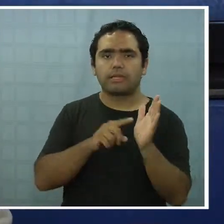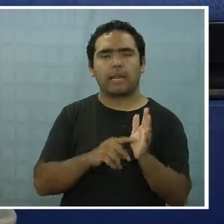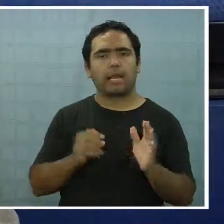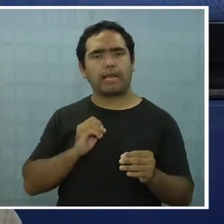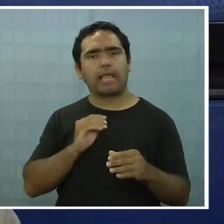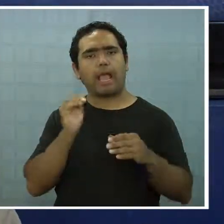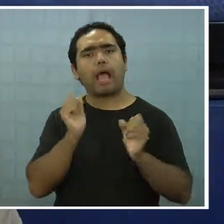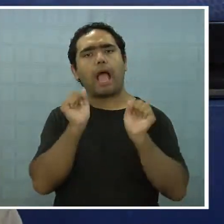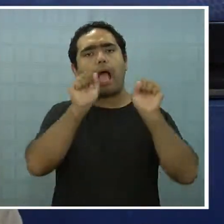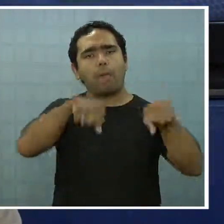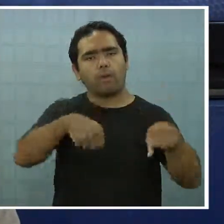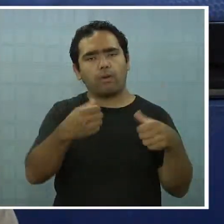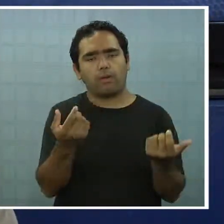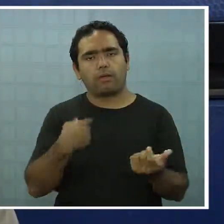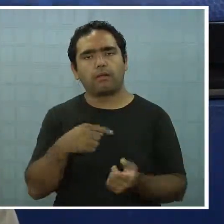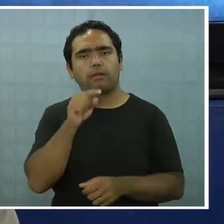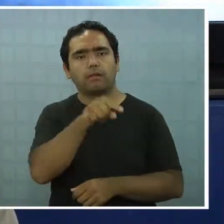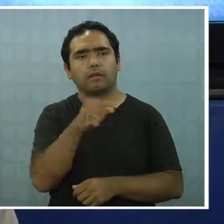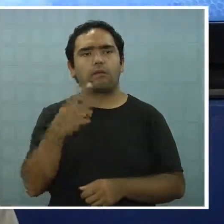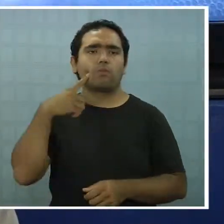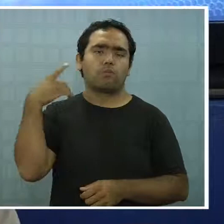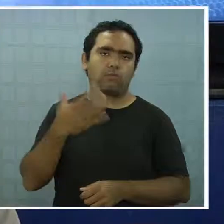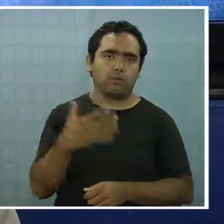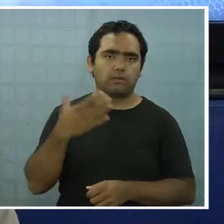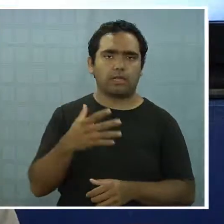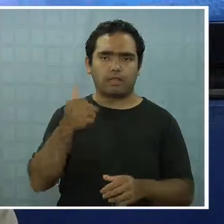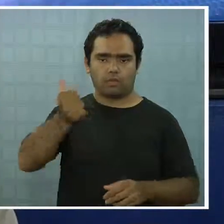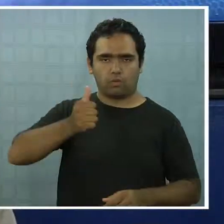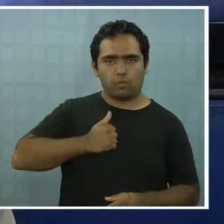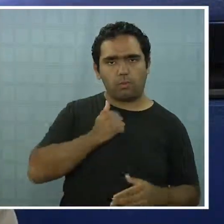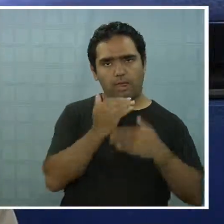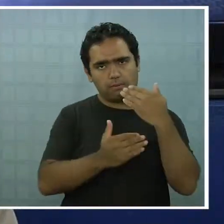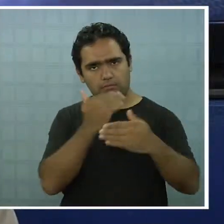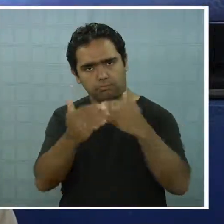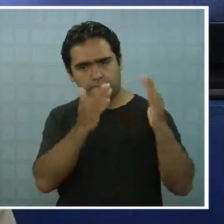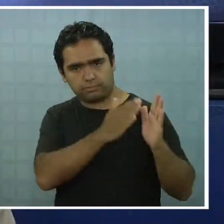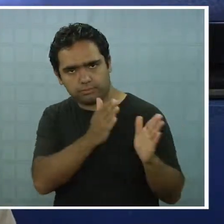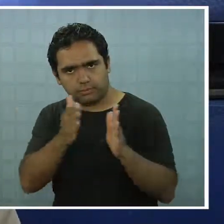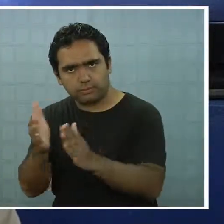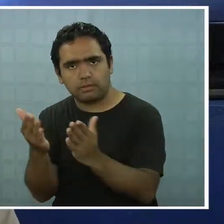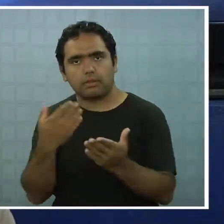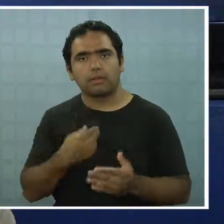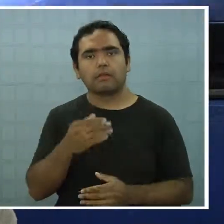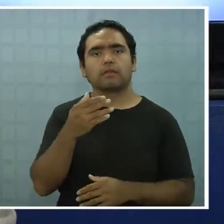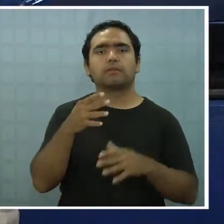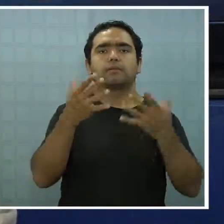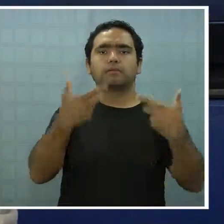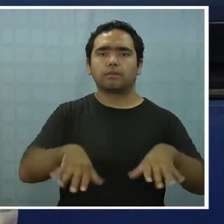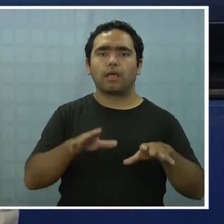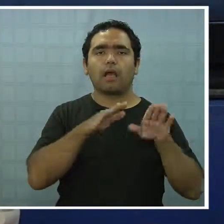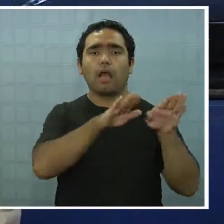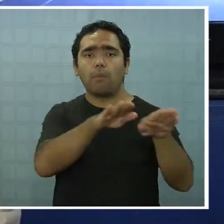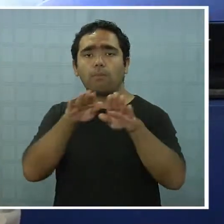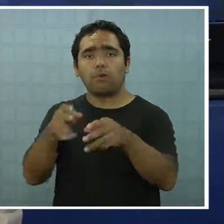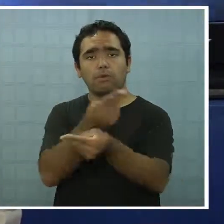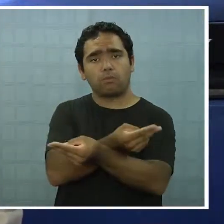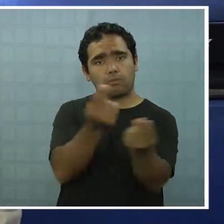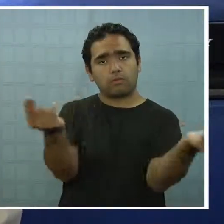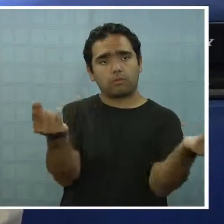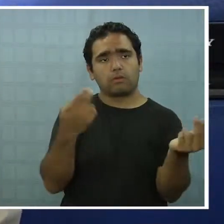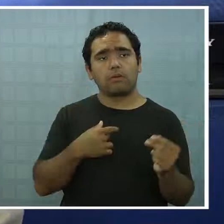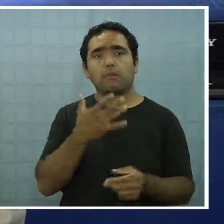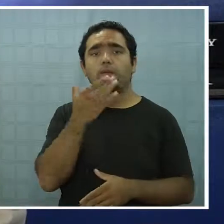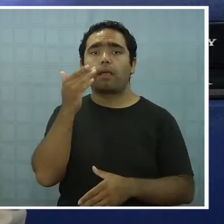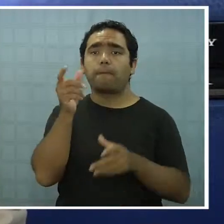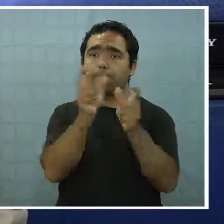permanentes. Es fundamental para cumplir y avanzar en el programa que nos ha comprometido y sobre todo el apoyo que le dio a la población. Yo creo que la gente